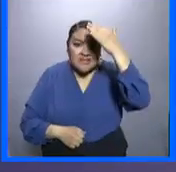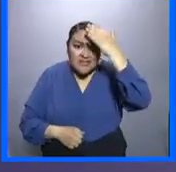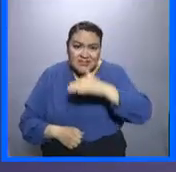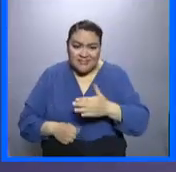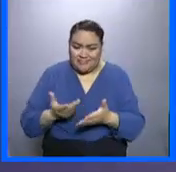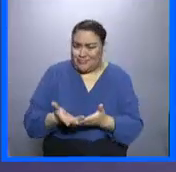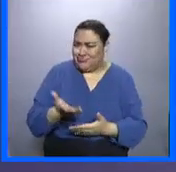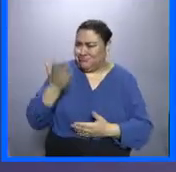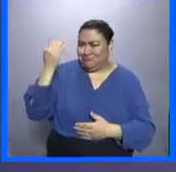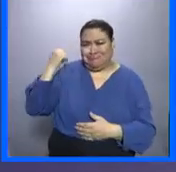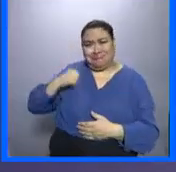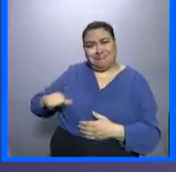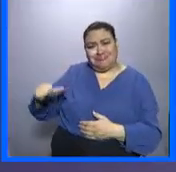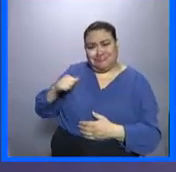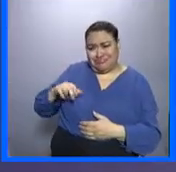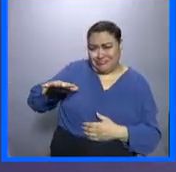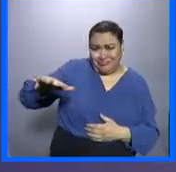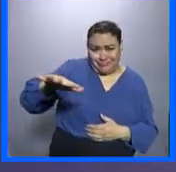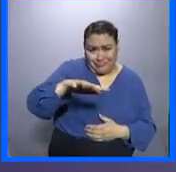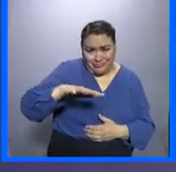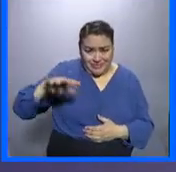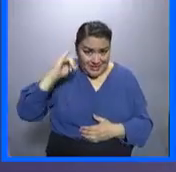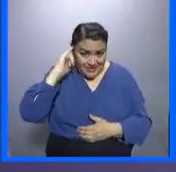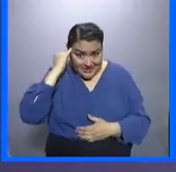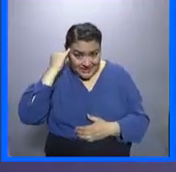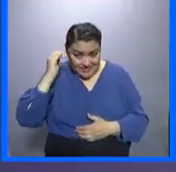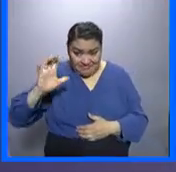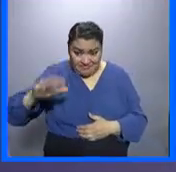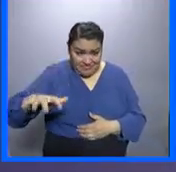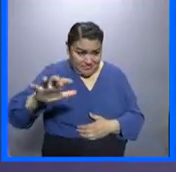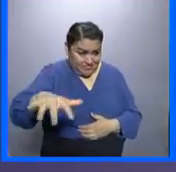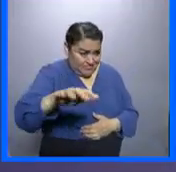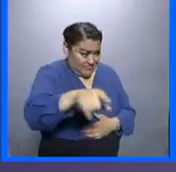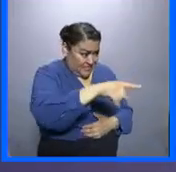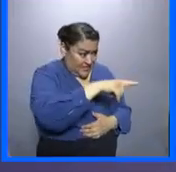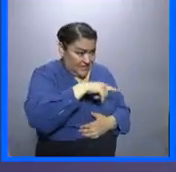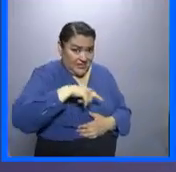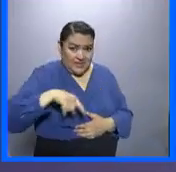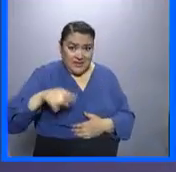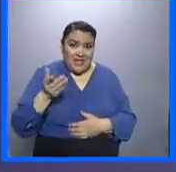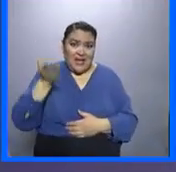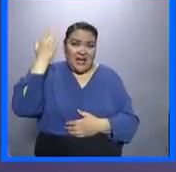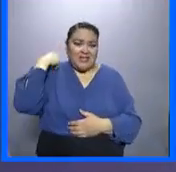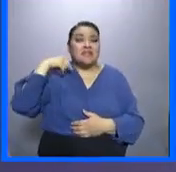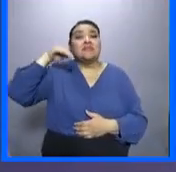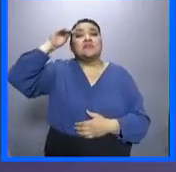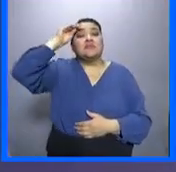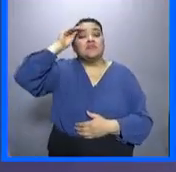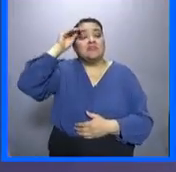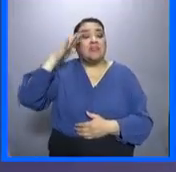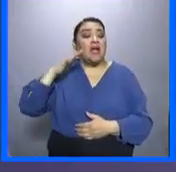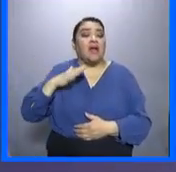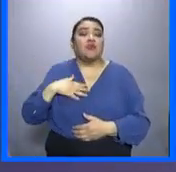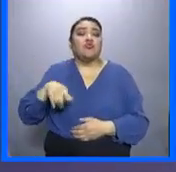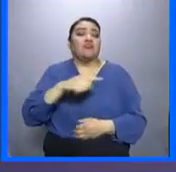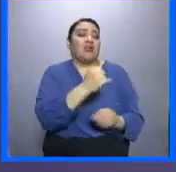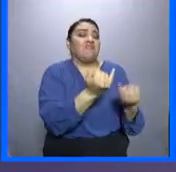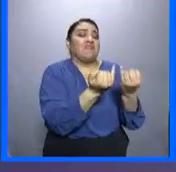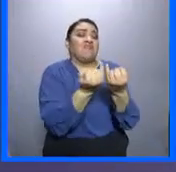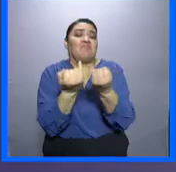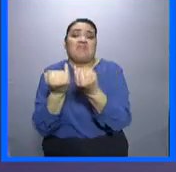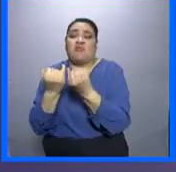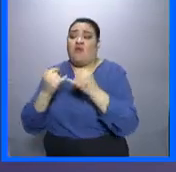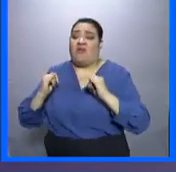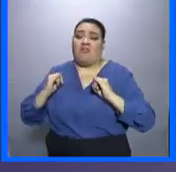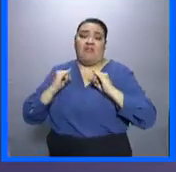mucho tiempo los pueblos y las comunidades originarias fueron vistas desde una mirada homogénea,